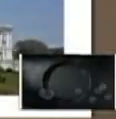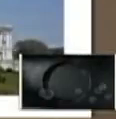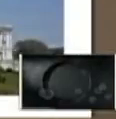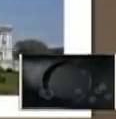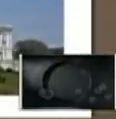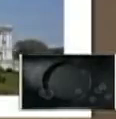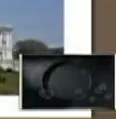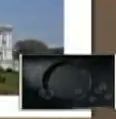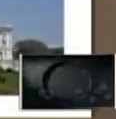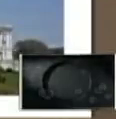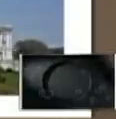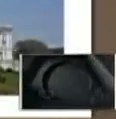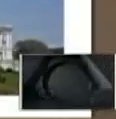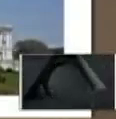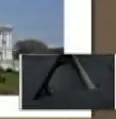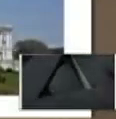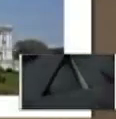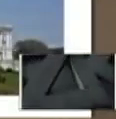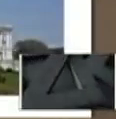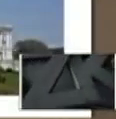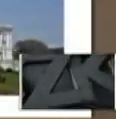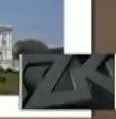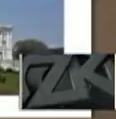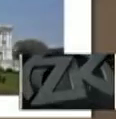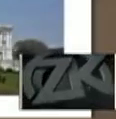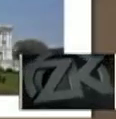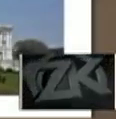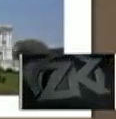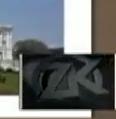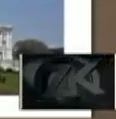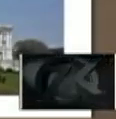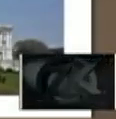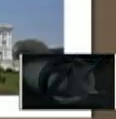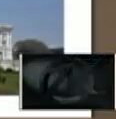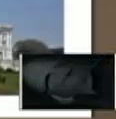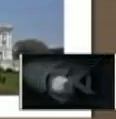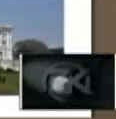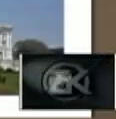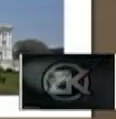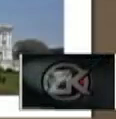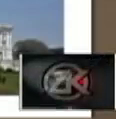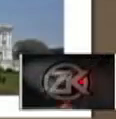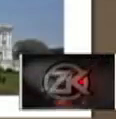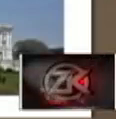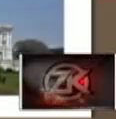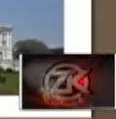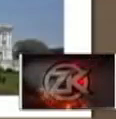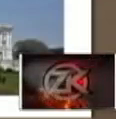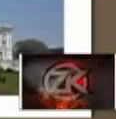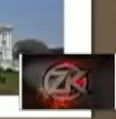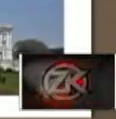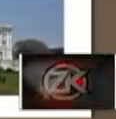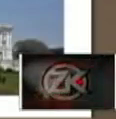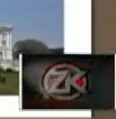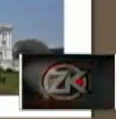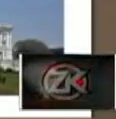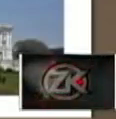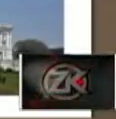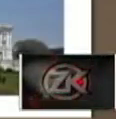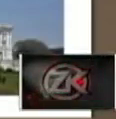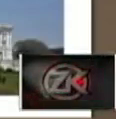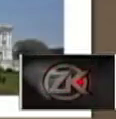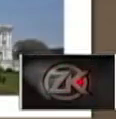unas noticias por allí bien interesante. Por aquí tenemos, denuncian a Trump por mentir en el asesinato de Qasem